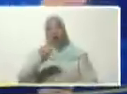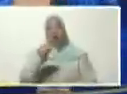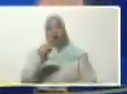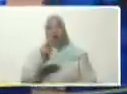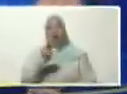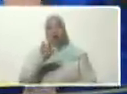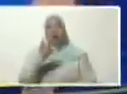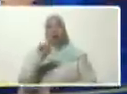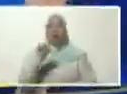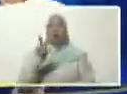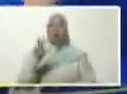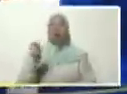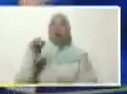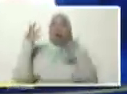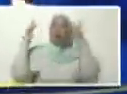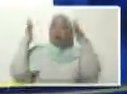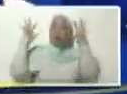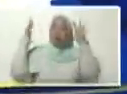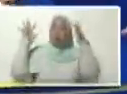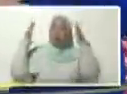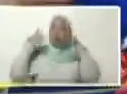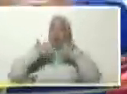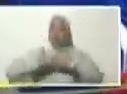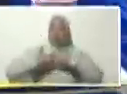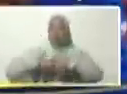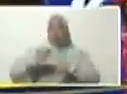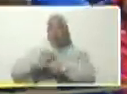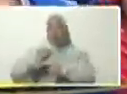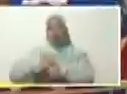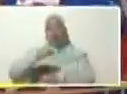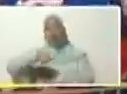Un aplauso a los trabajadores de Pequivén.